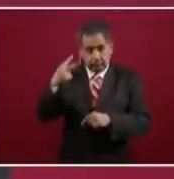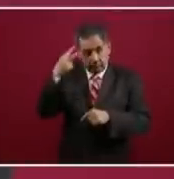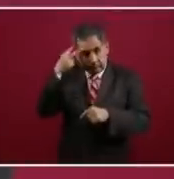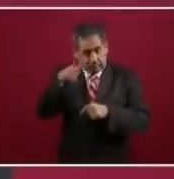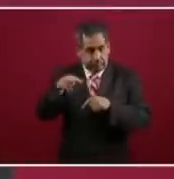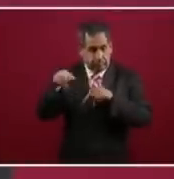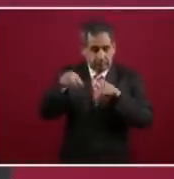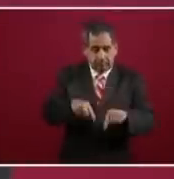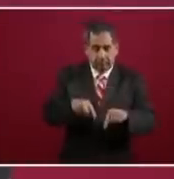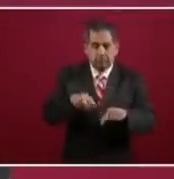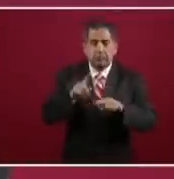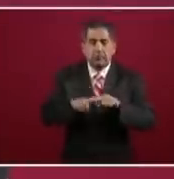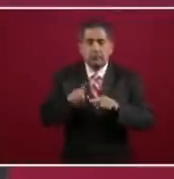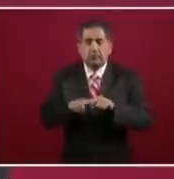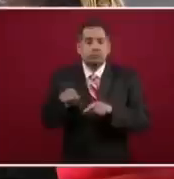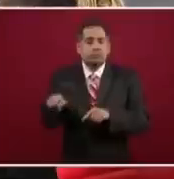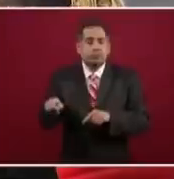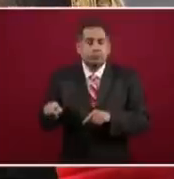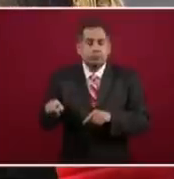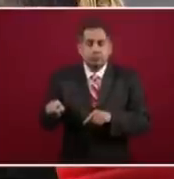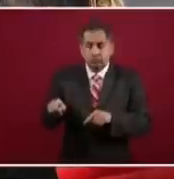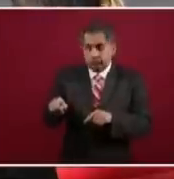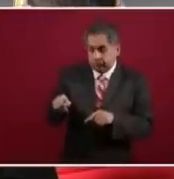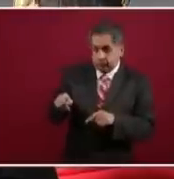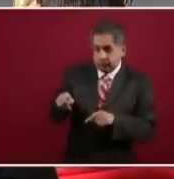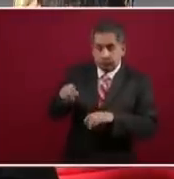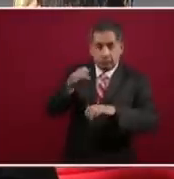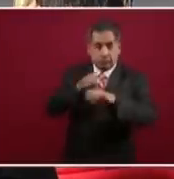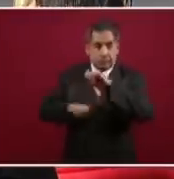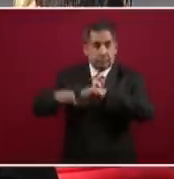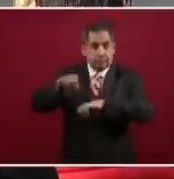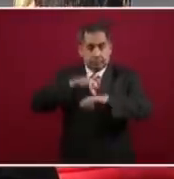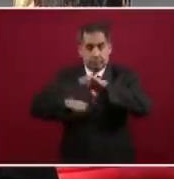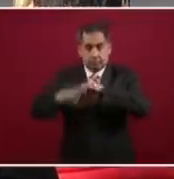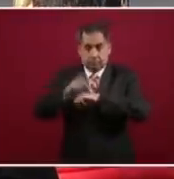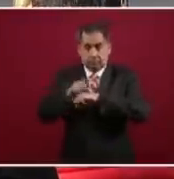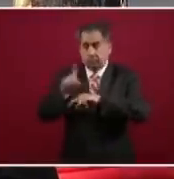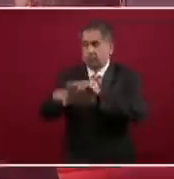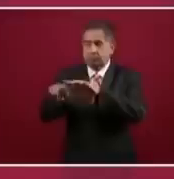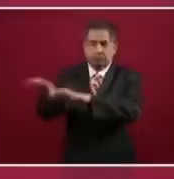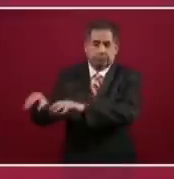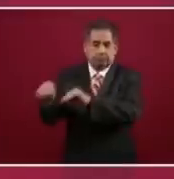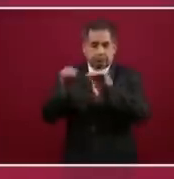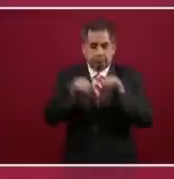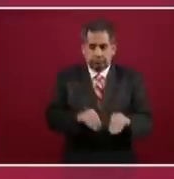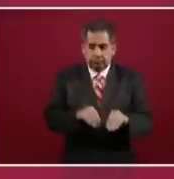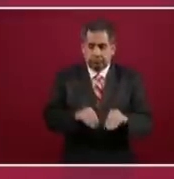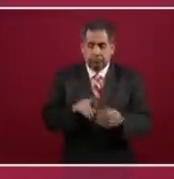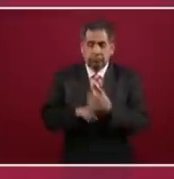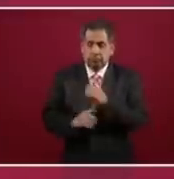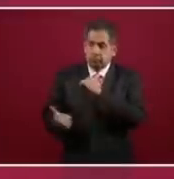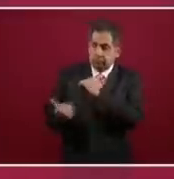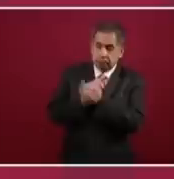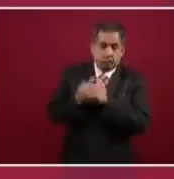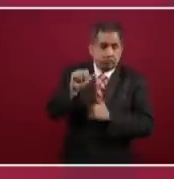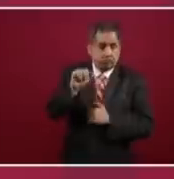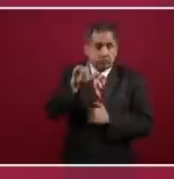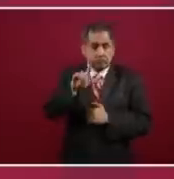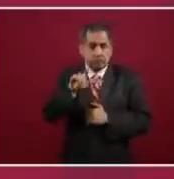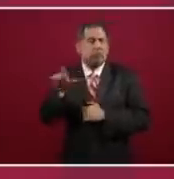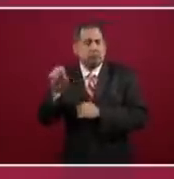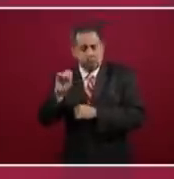a quienes están en la embajada y a quienes los han pedido fácil